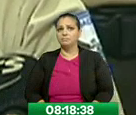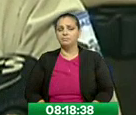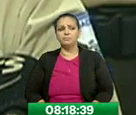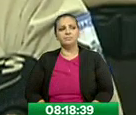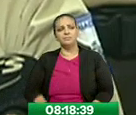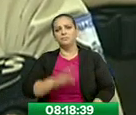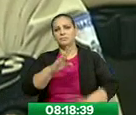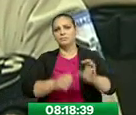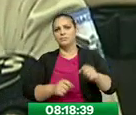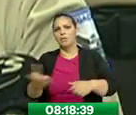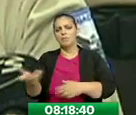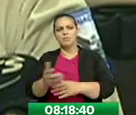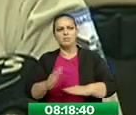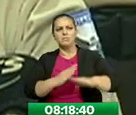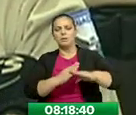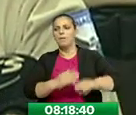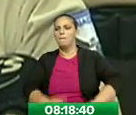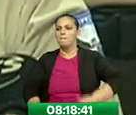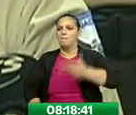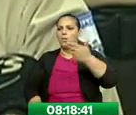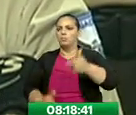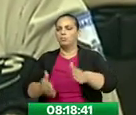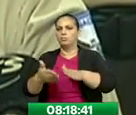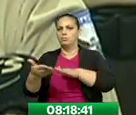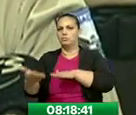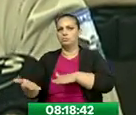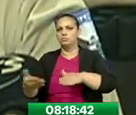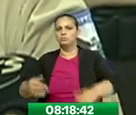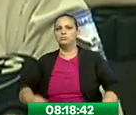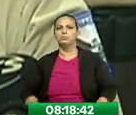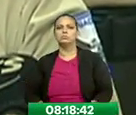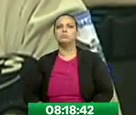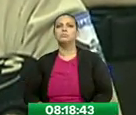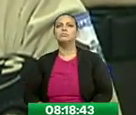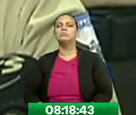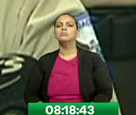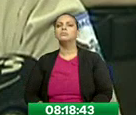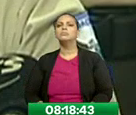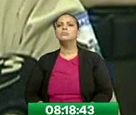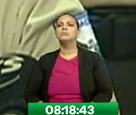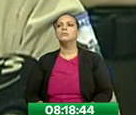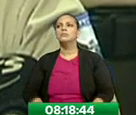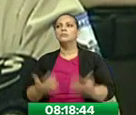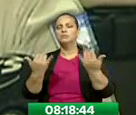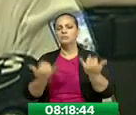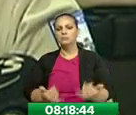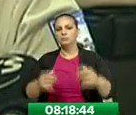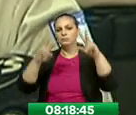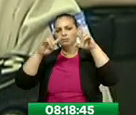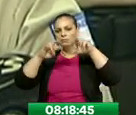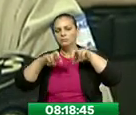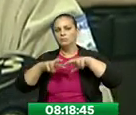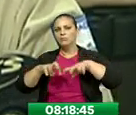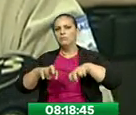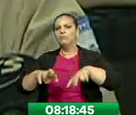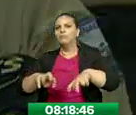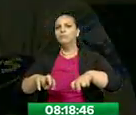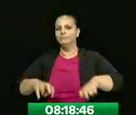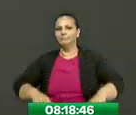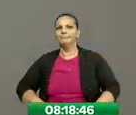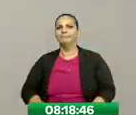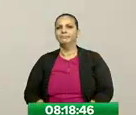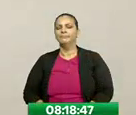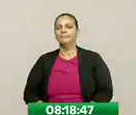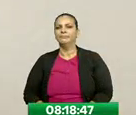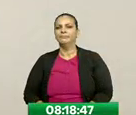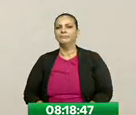el dispositivo de almacenamiento de información, pero hemos hecho las pericias necesarias para continuar con la investigación.